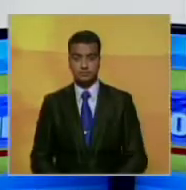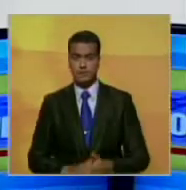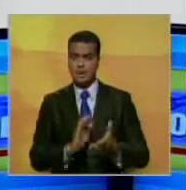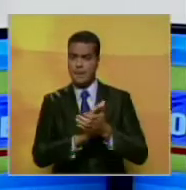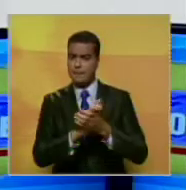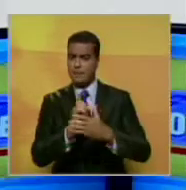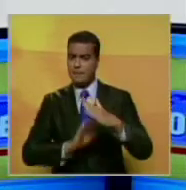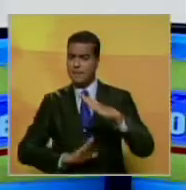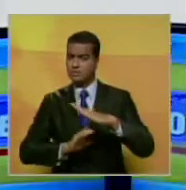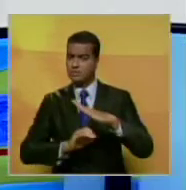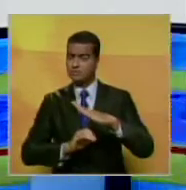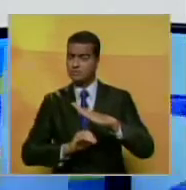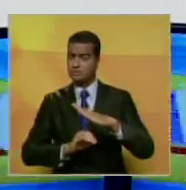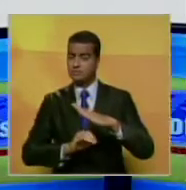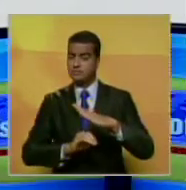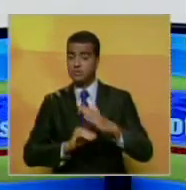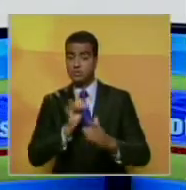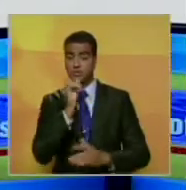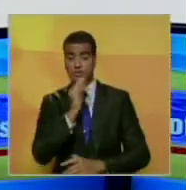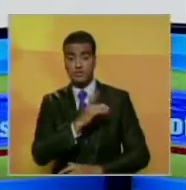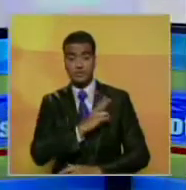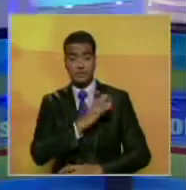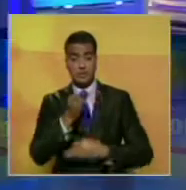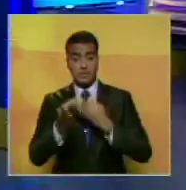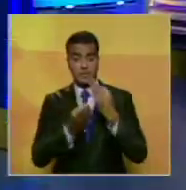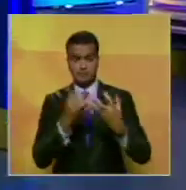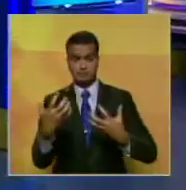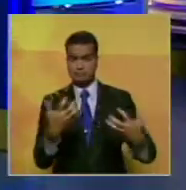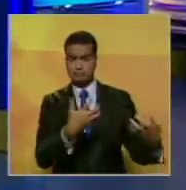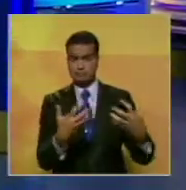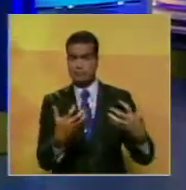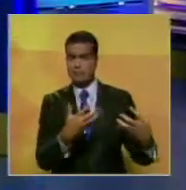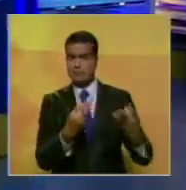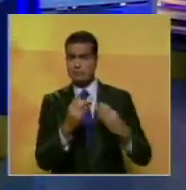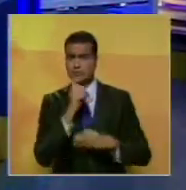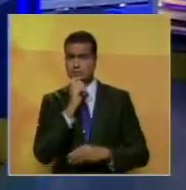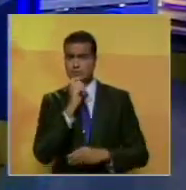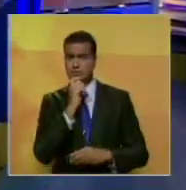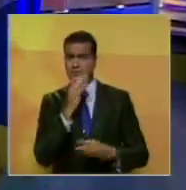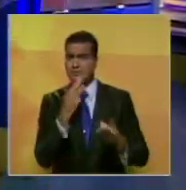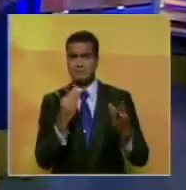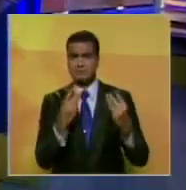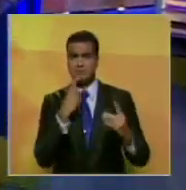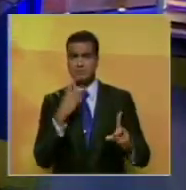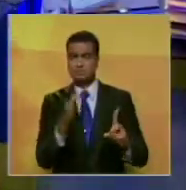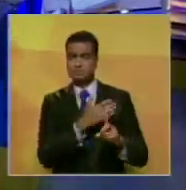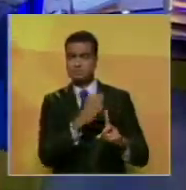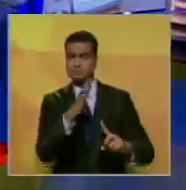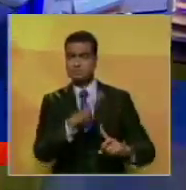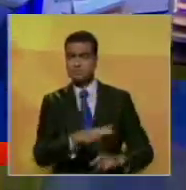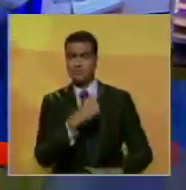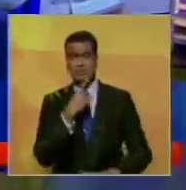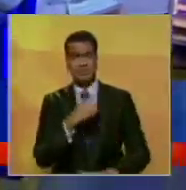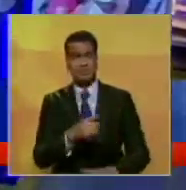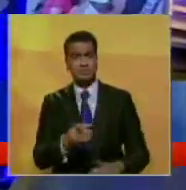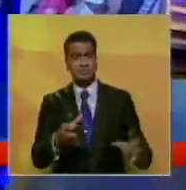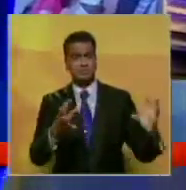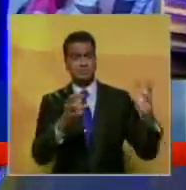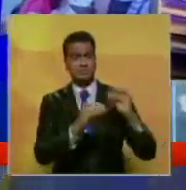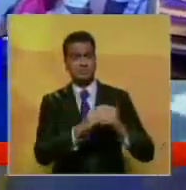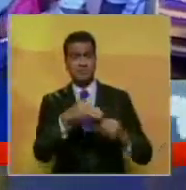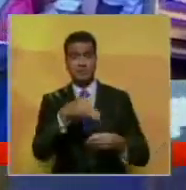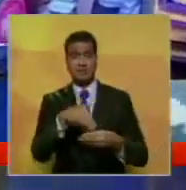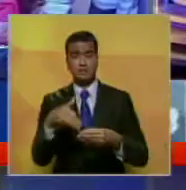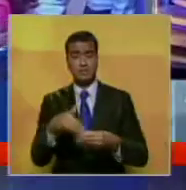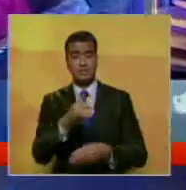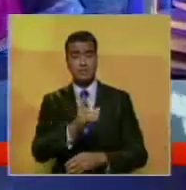Amigos, nuestra pausa y más adelante Noticiero Venevisión. Violencia desencadenada. Múltiples atentados empañan elección